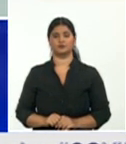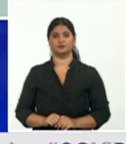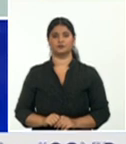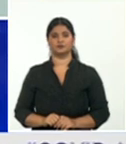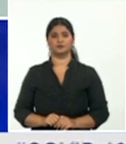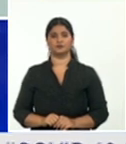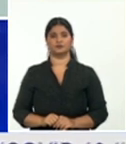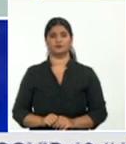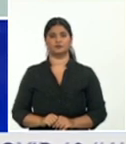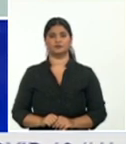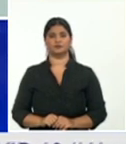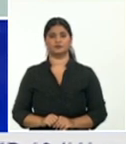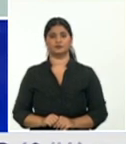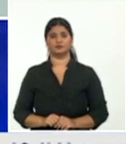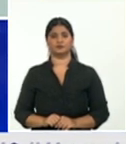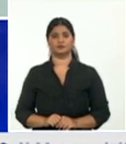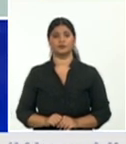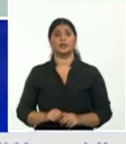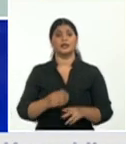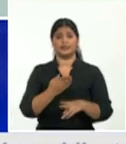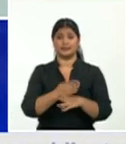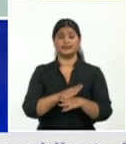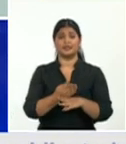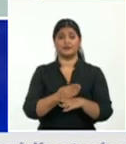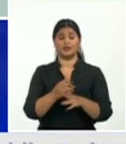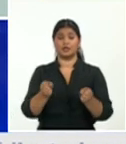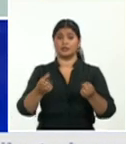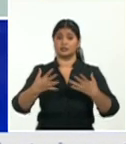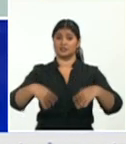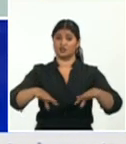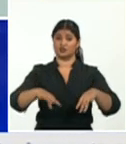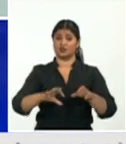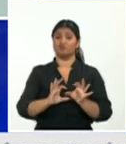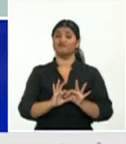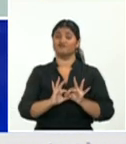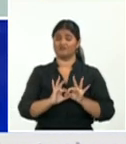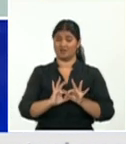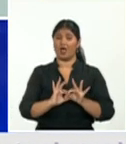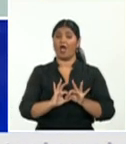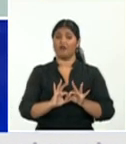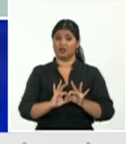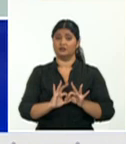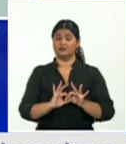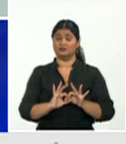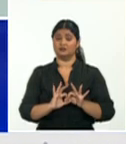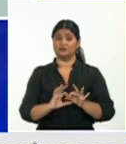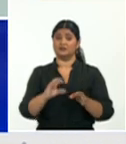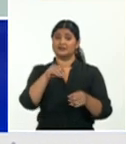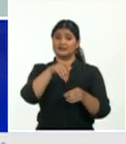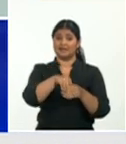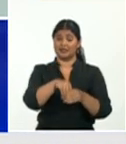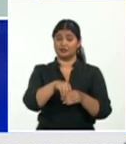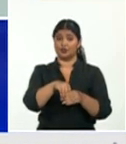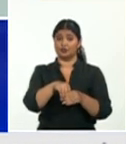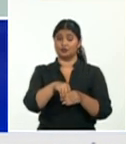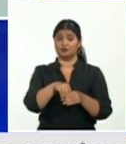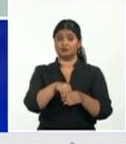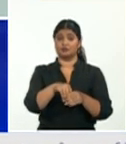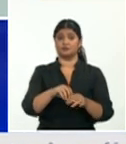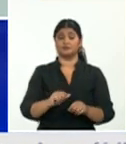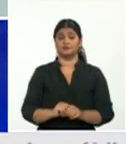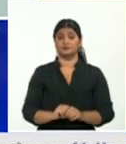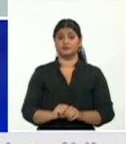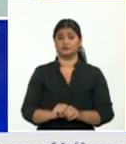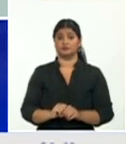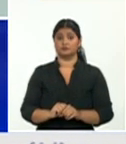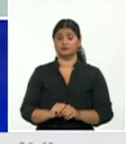dicen de lo complejo de la situación, dado el número de provincias que tienen eventos abiertos y el número de